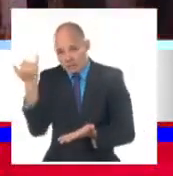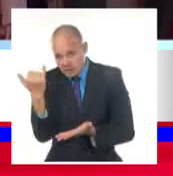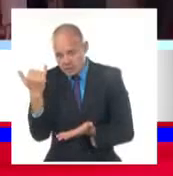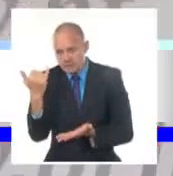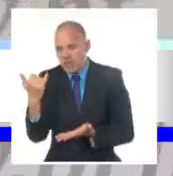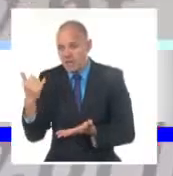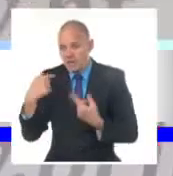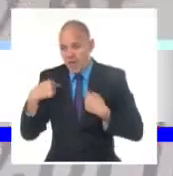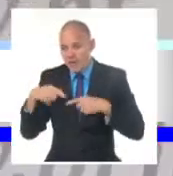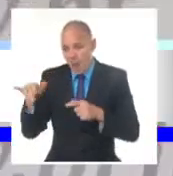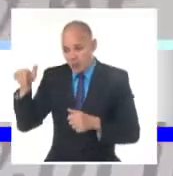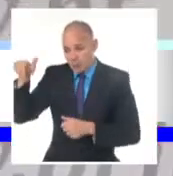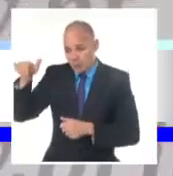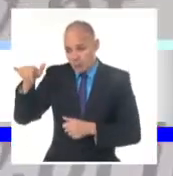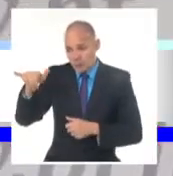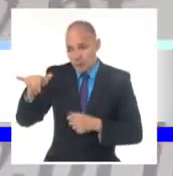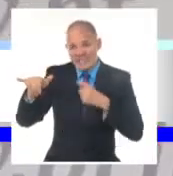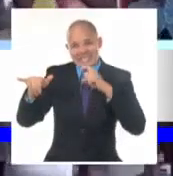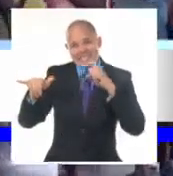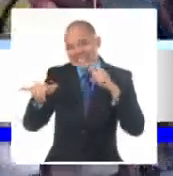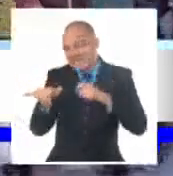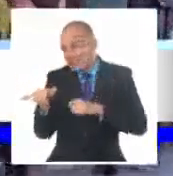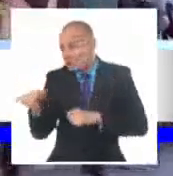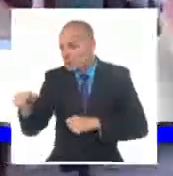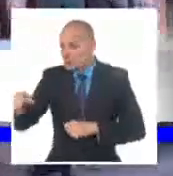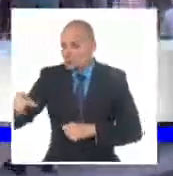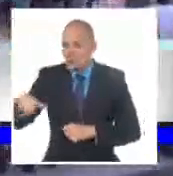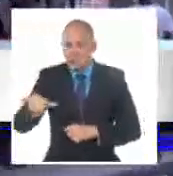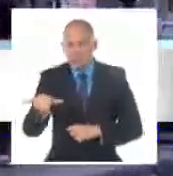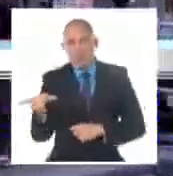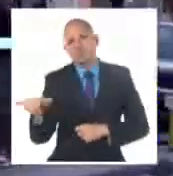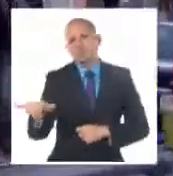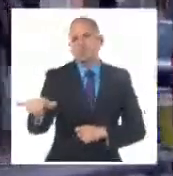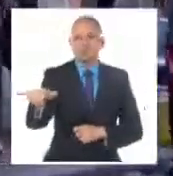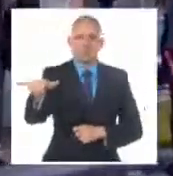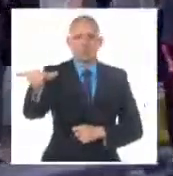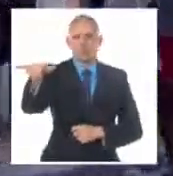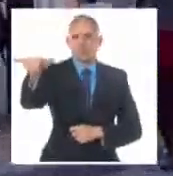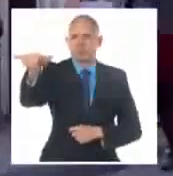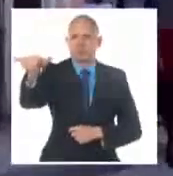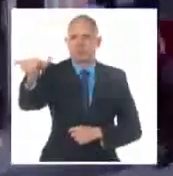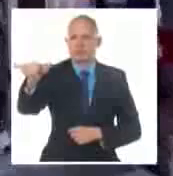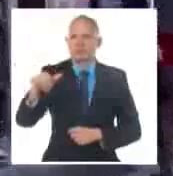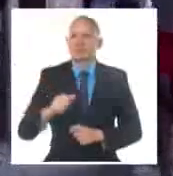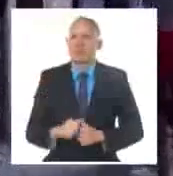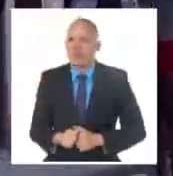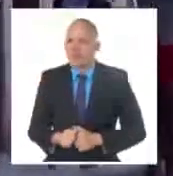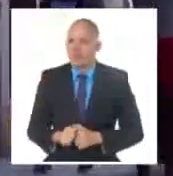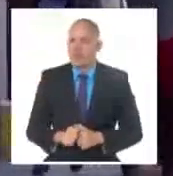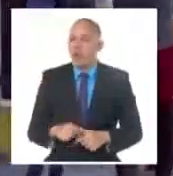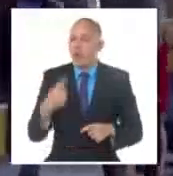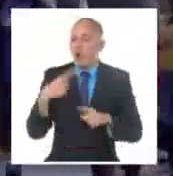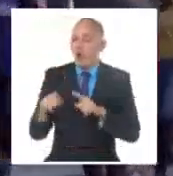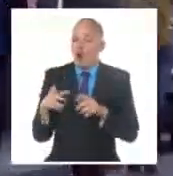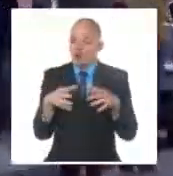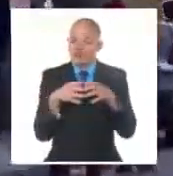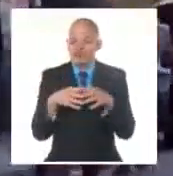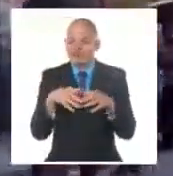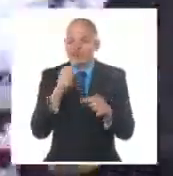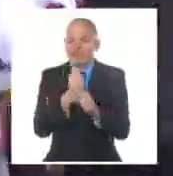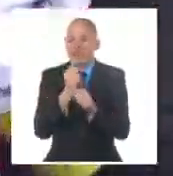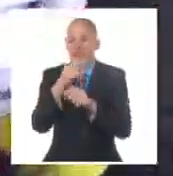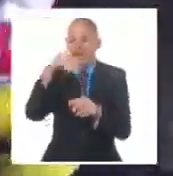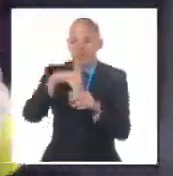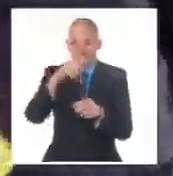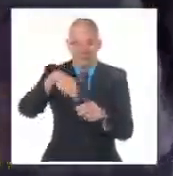imposible aterrizar. La Organización de las Naciones Unidas desestimó la retirada de su personal de la nación caribeña. Organizaciones humanitarias advirtieron